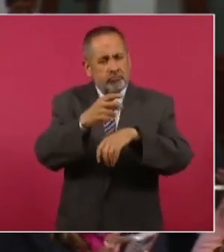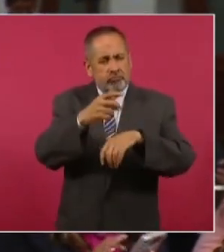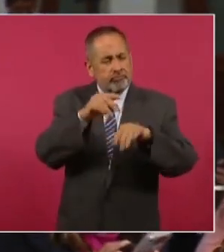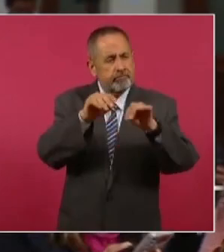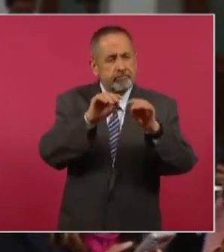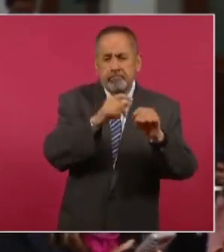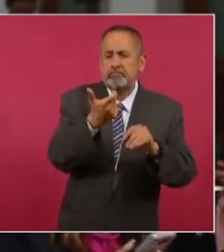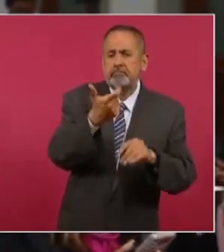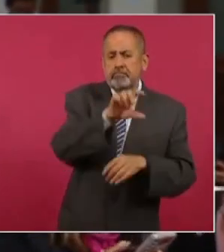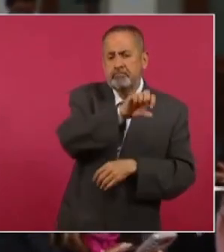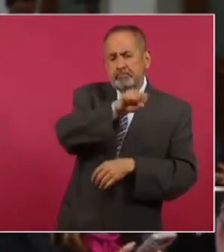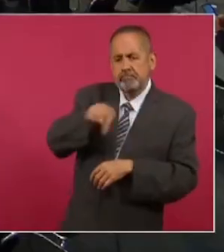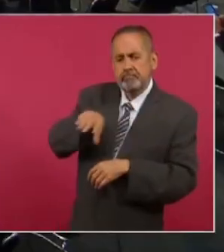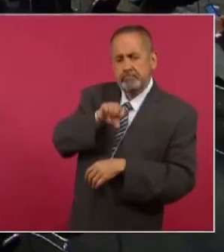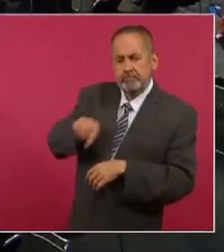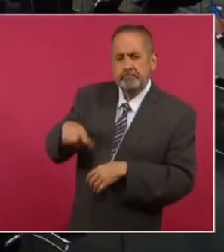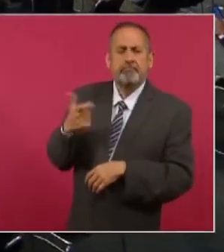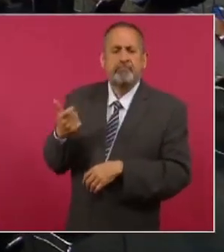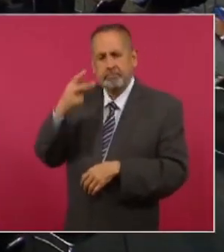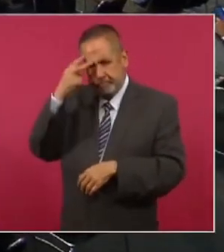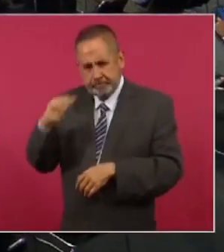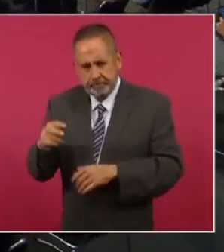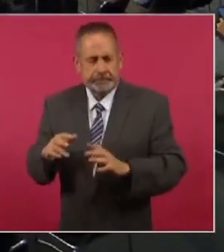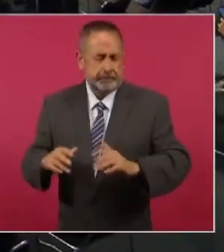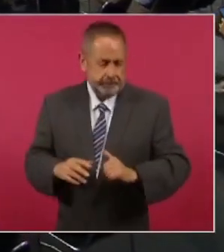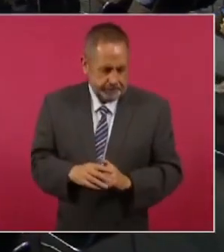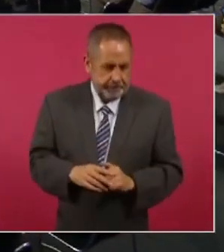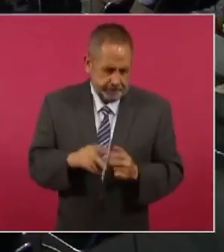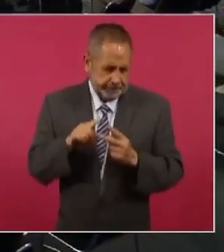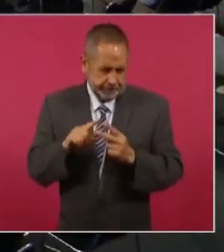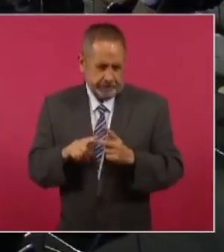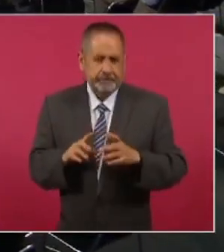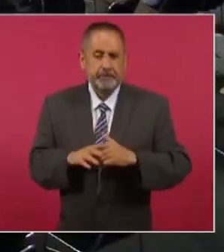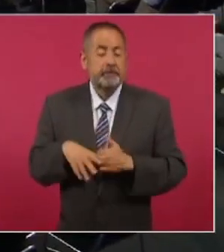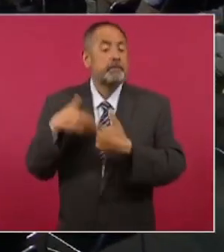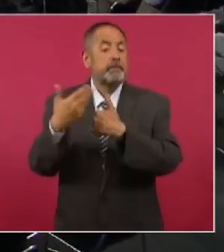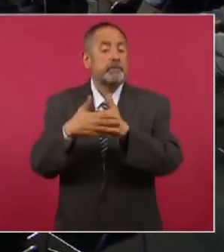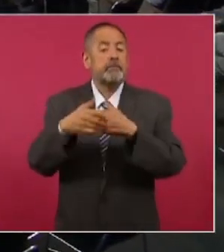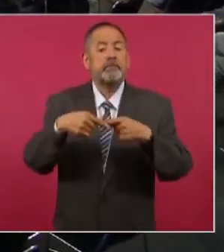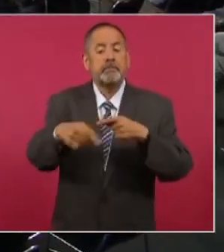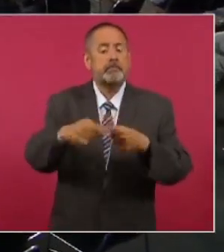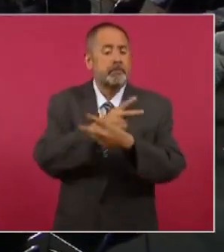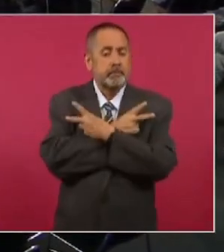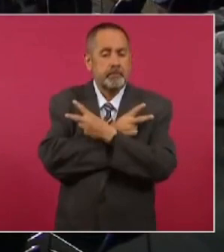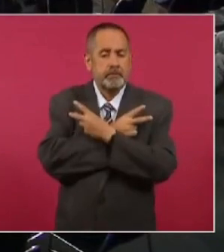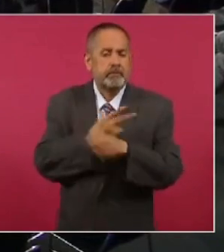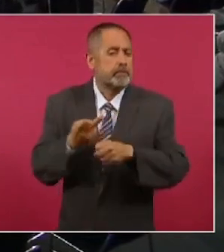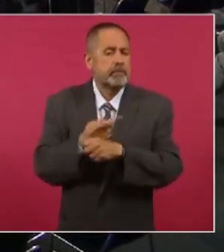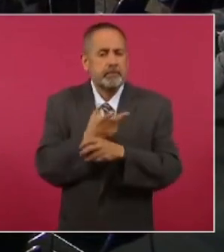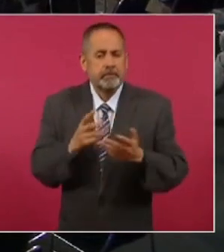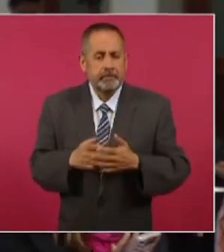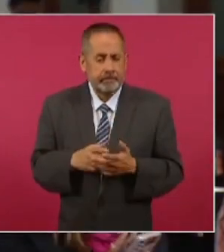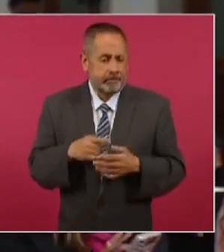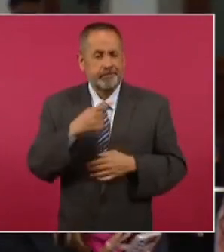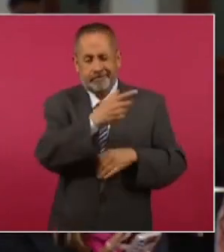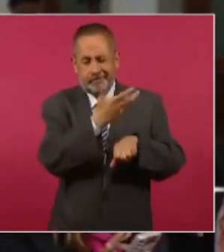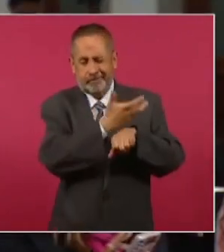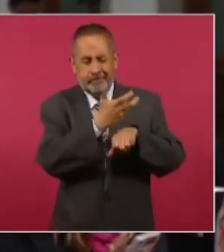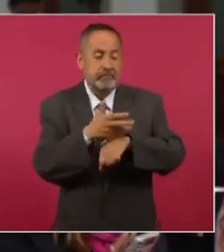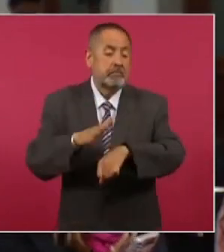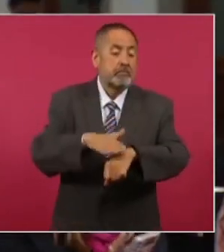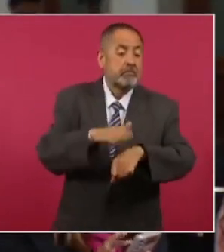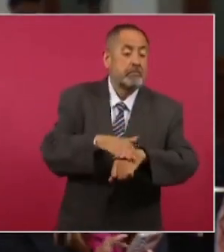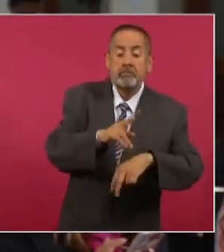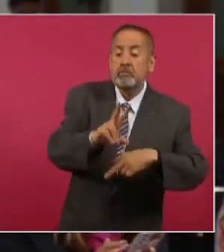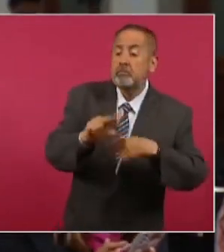sus familias de este lado vienen días importantes vienen vacaciones y ante este nivel de alerta también de lo que ha pasado